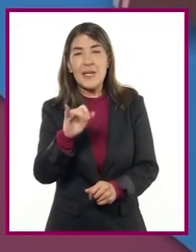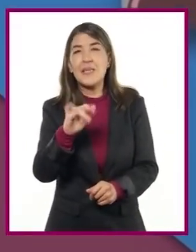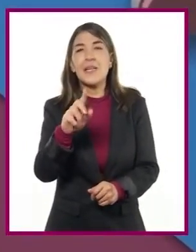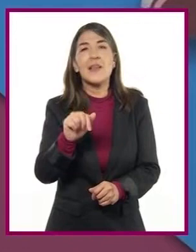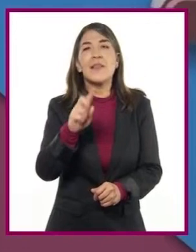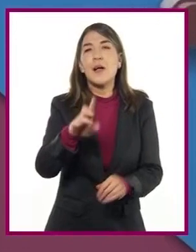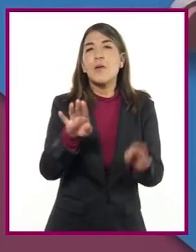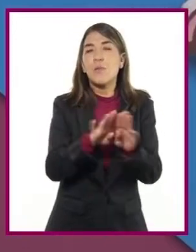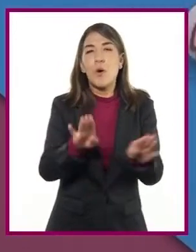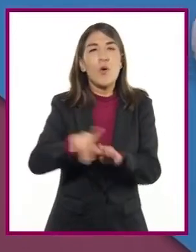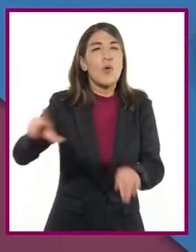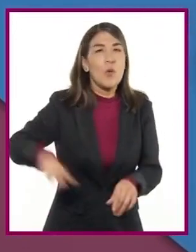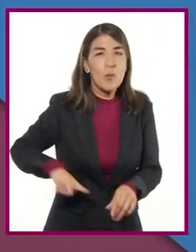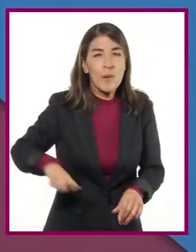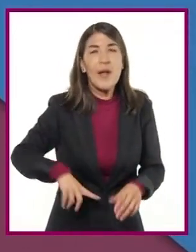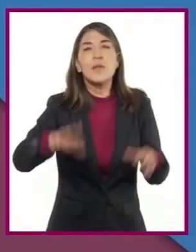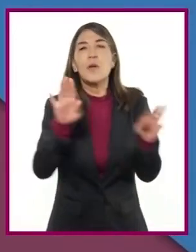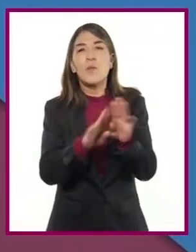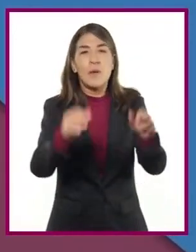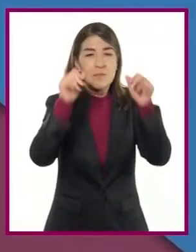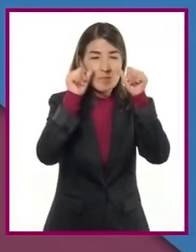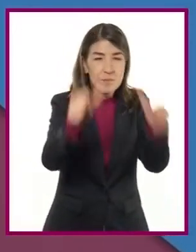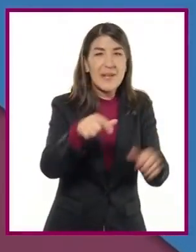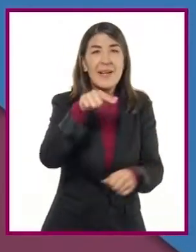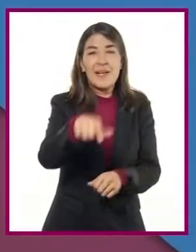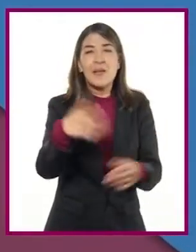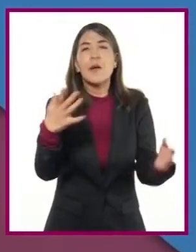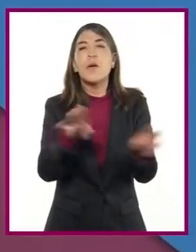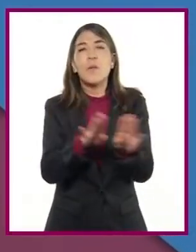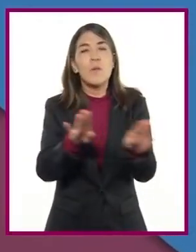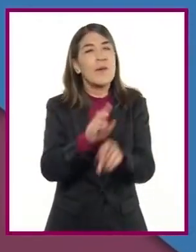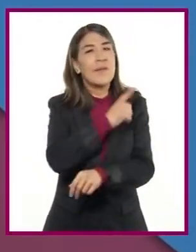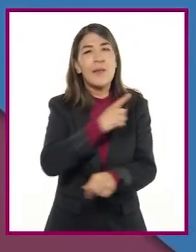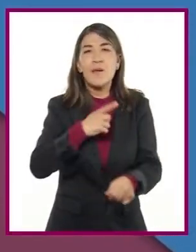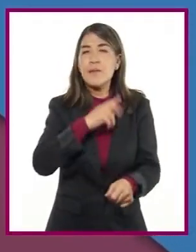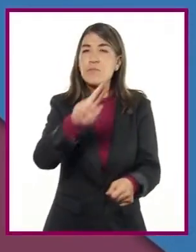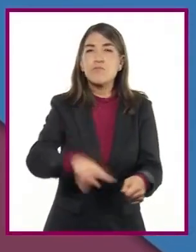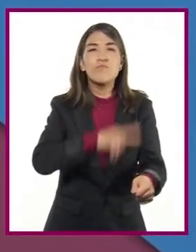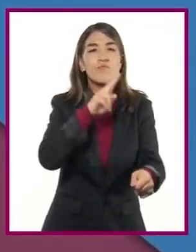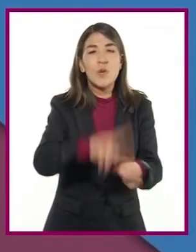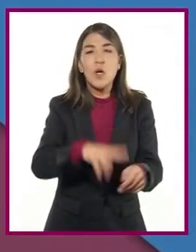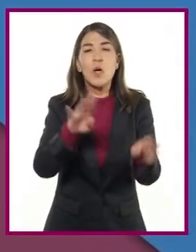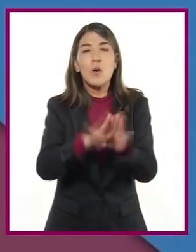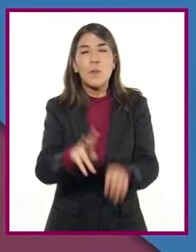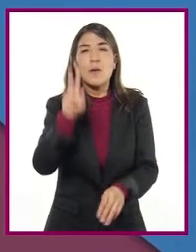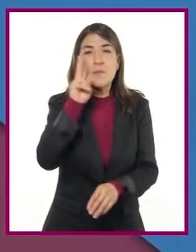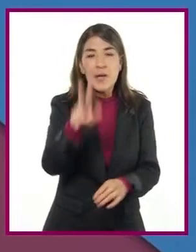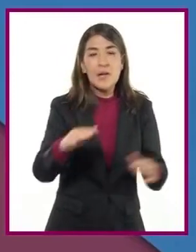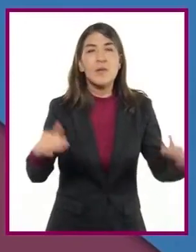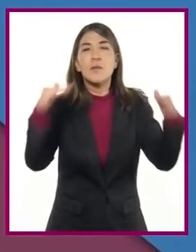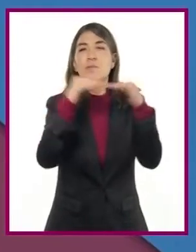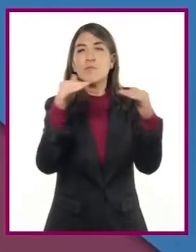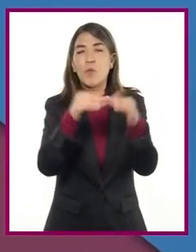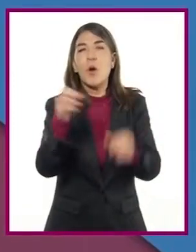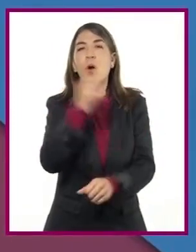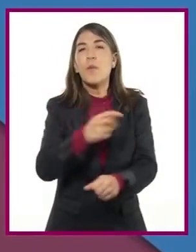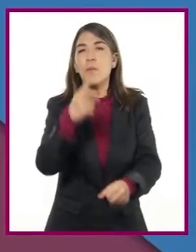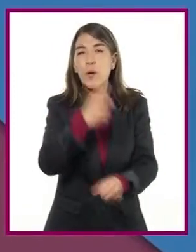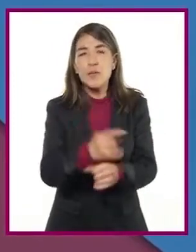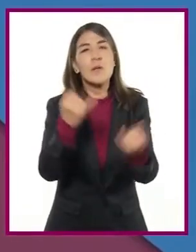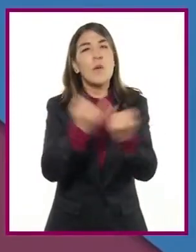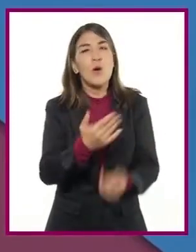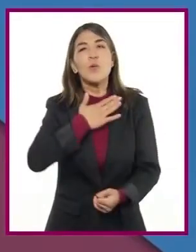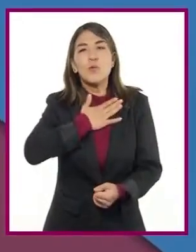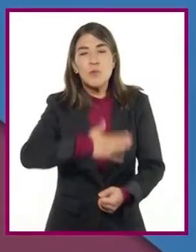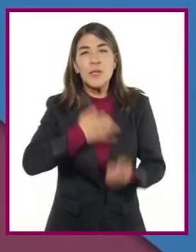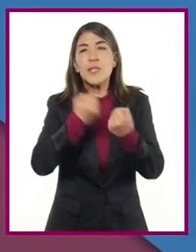los servidores públicos, quienes deben actuar de manera neutral, desde una mirada de igualdad de oportunidades, de justicia social